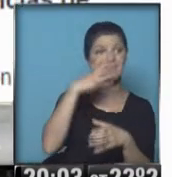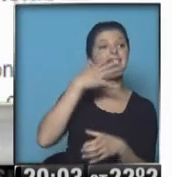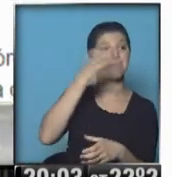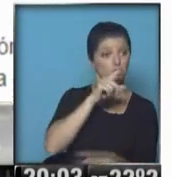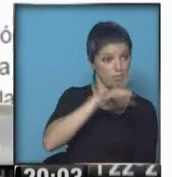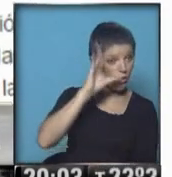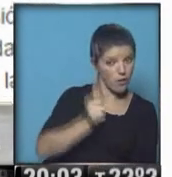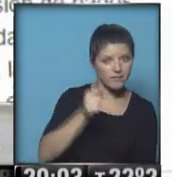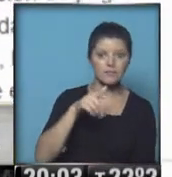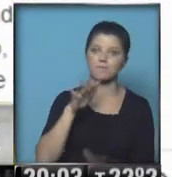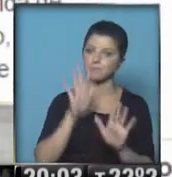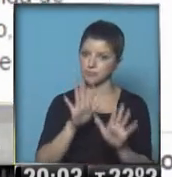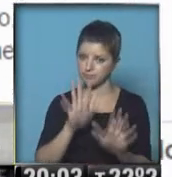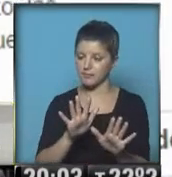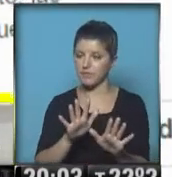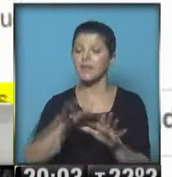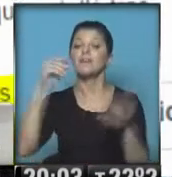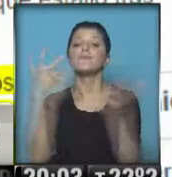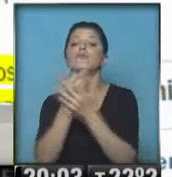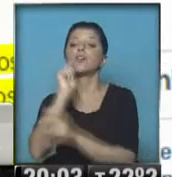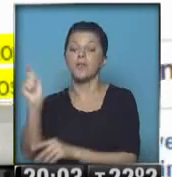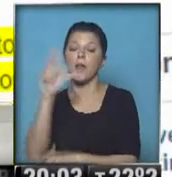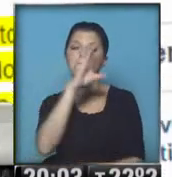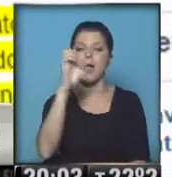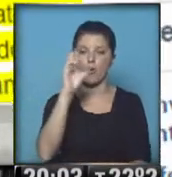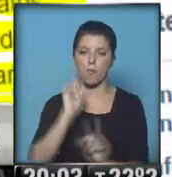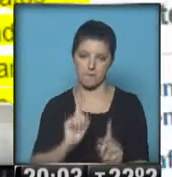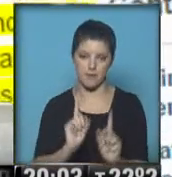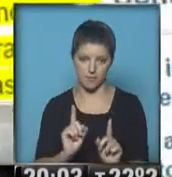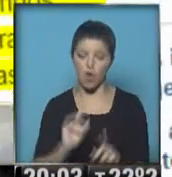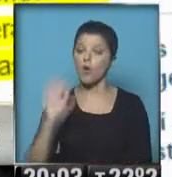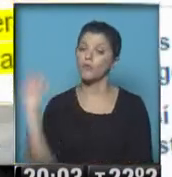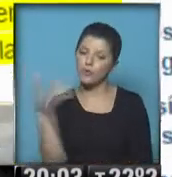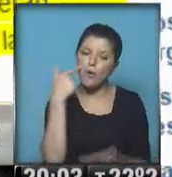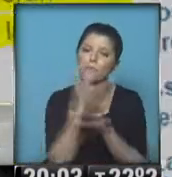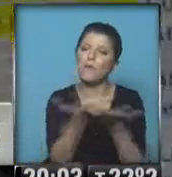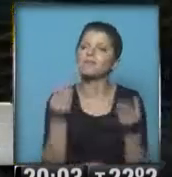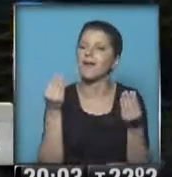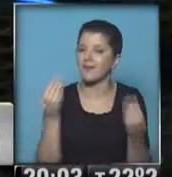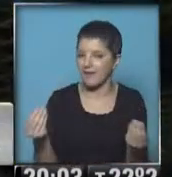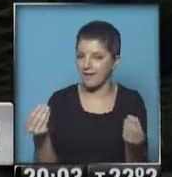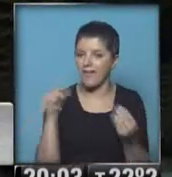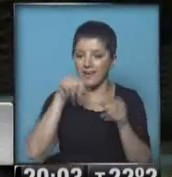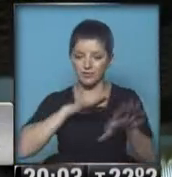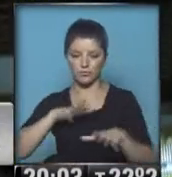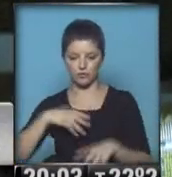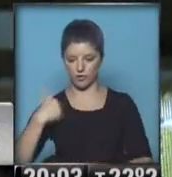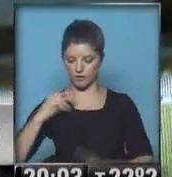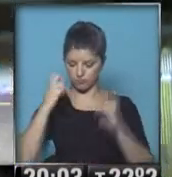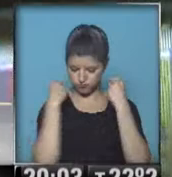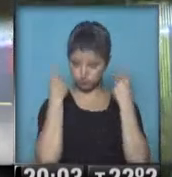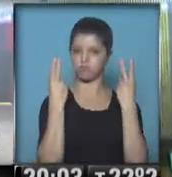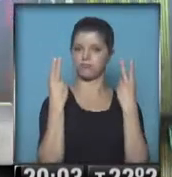fueron leves y los perjudicados fueron los bancos. Todo hace pensar que la rebeldía argentina hacia un